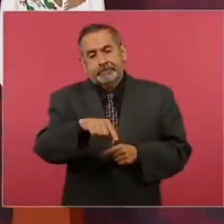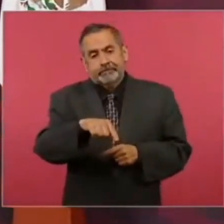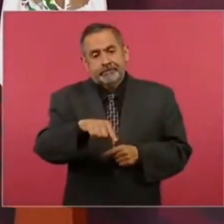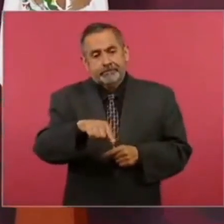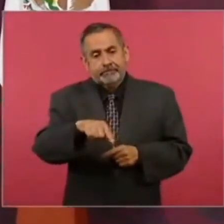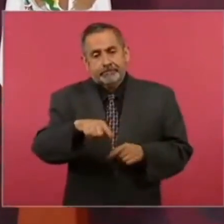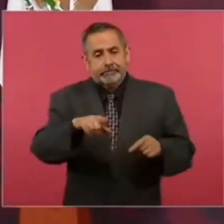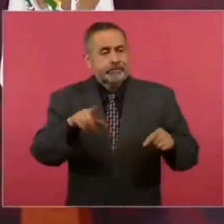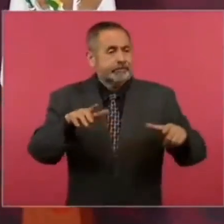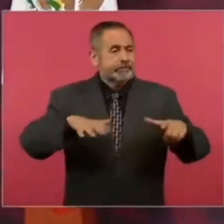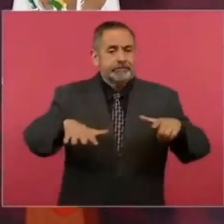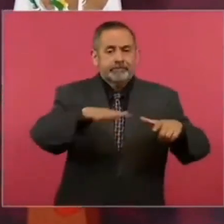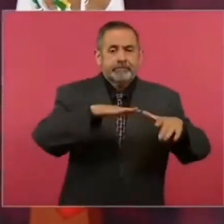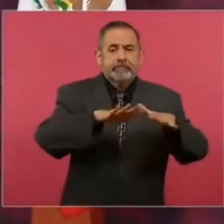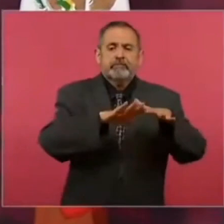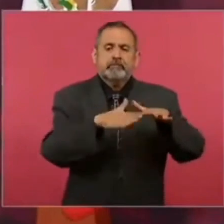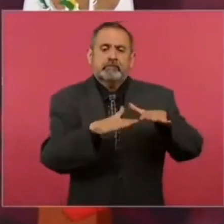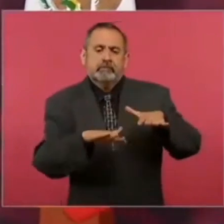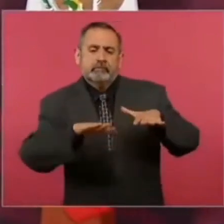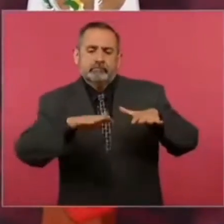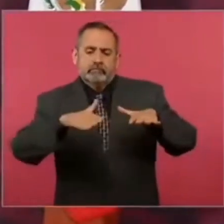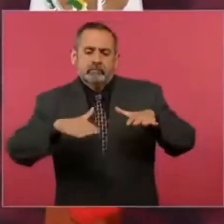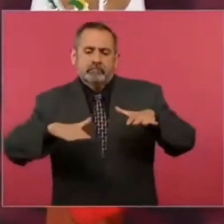del Valle de México que más se hunde,